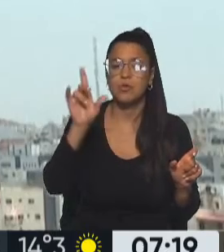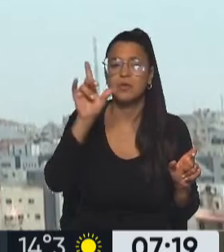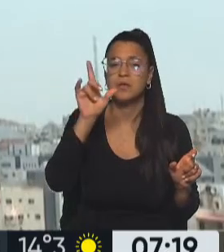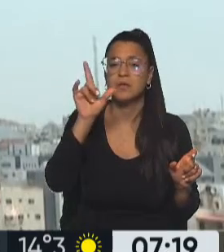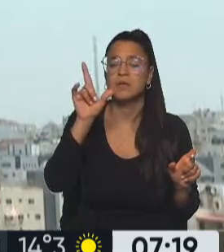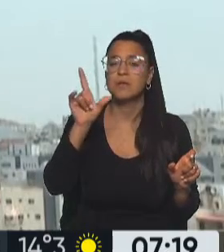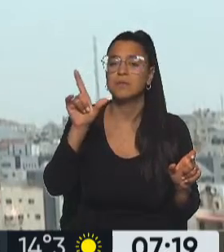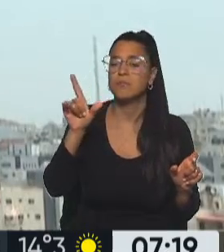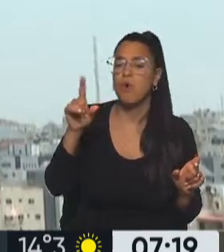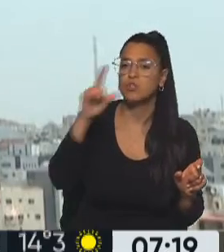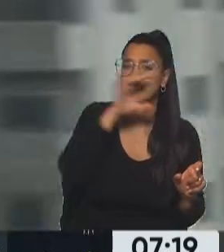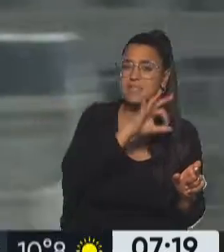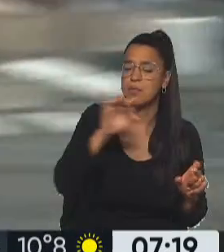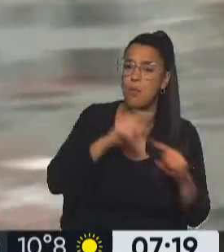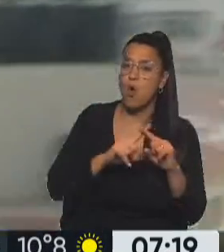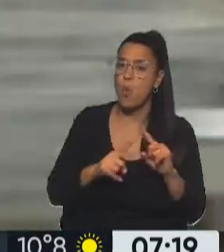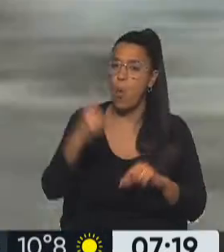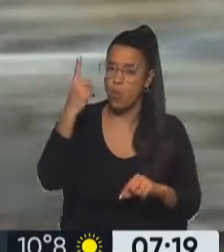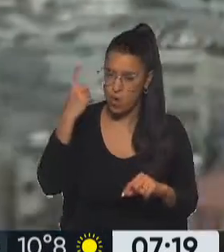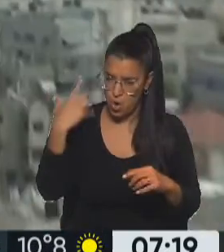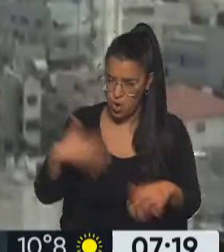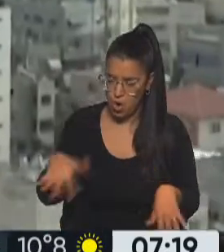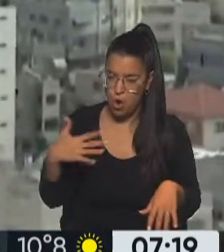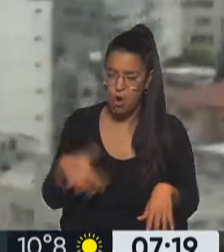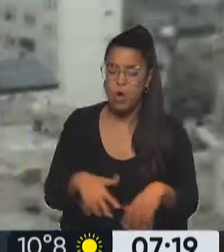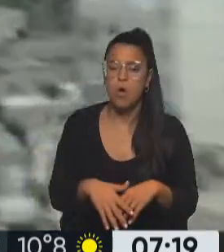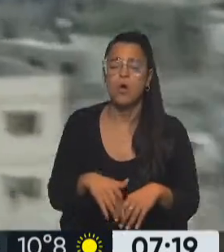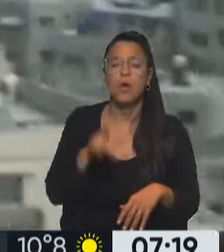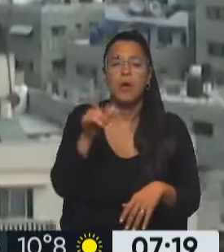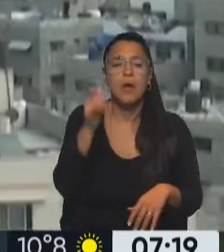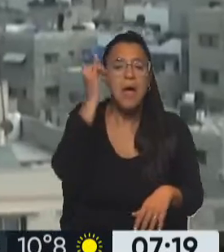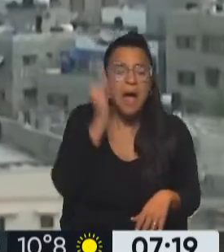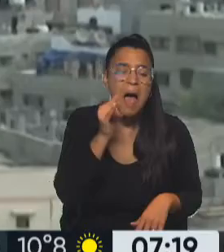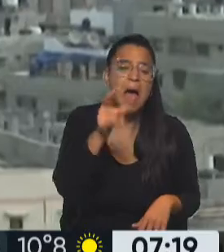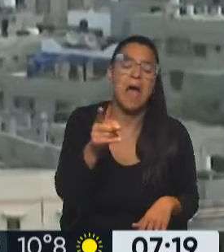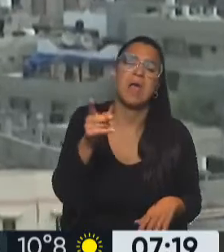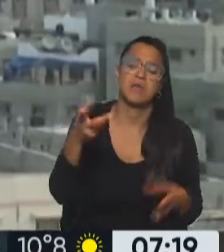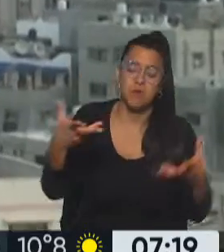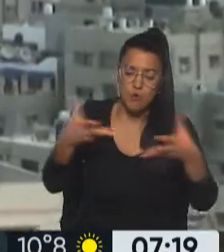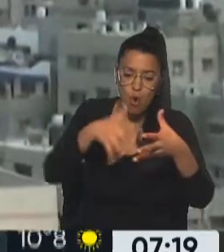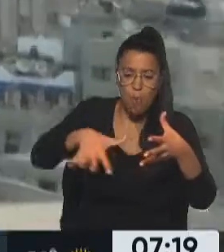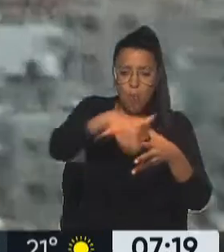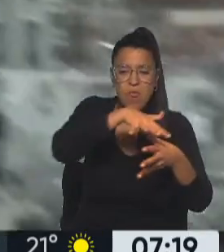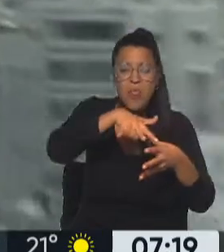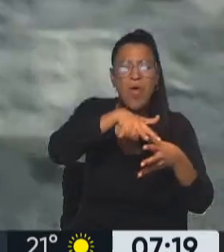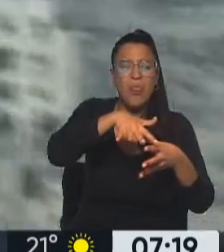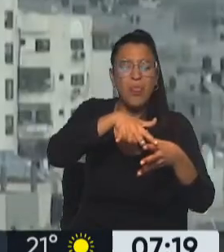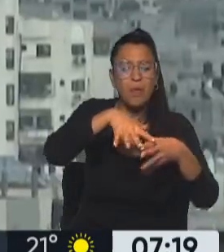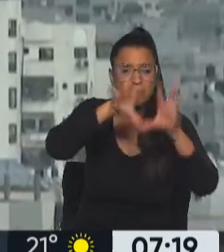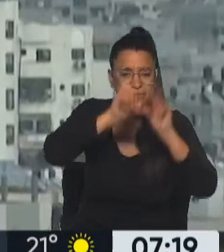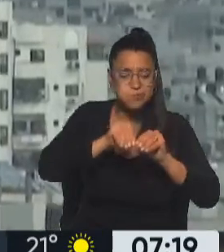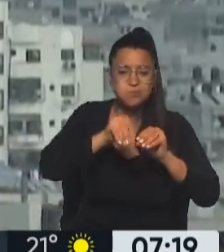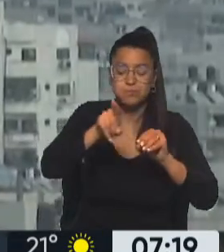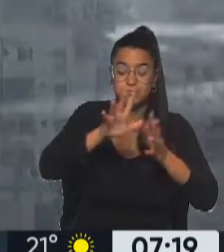veces uno o una, el hecho de que hay comunidades enteras que quizás